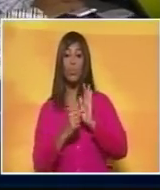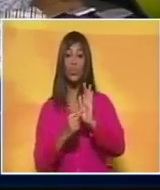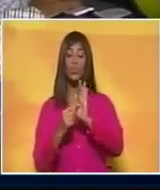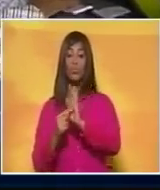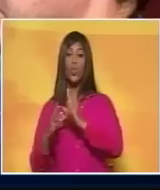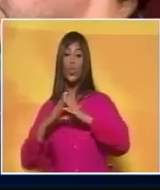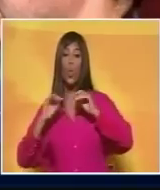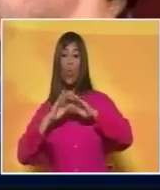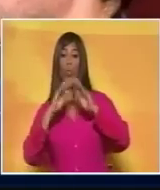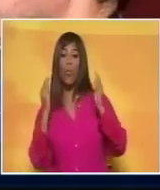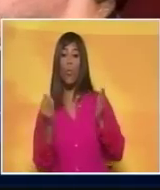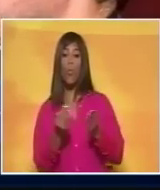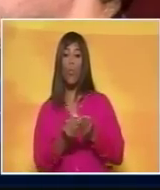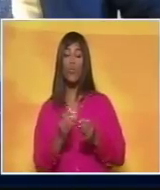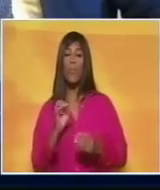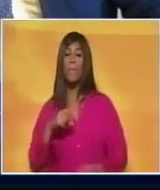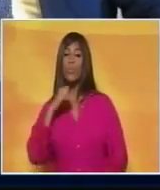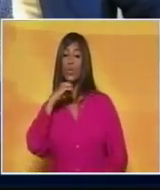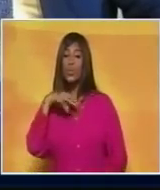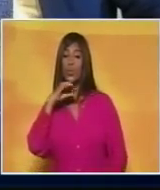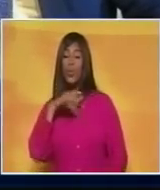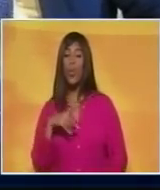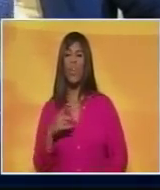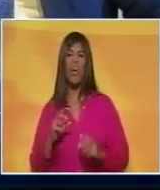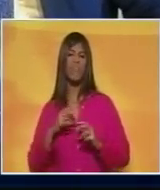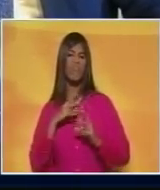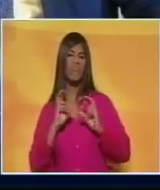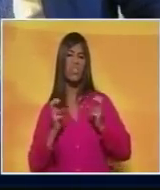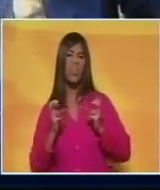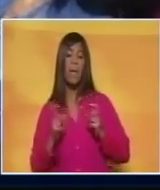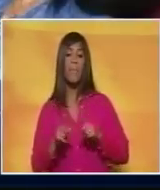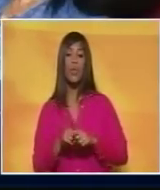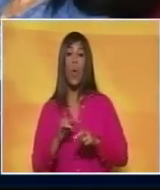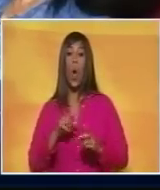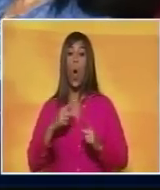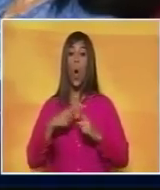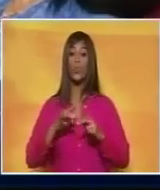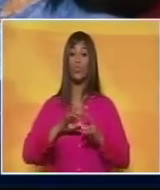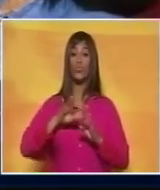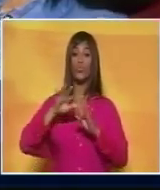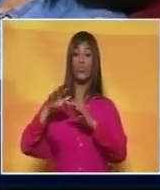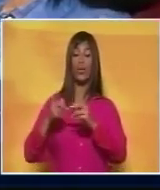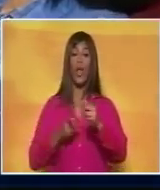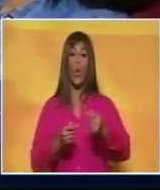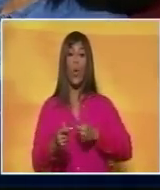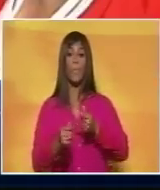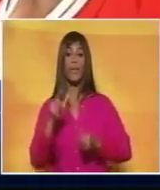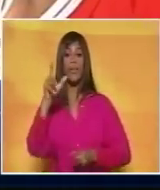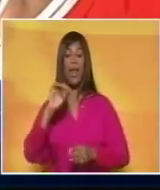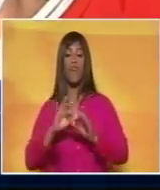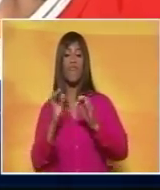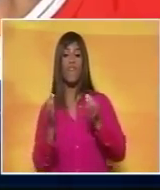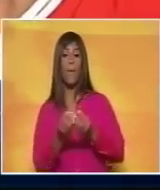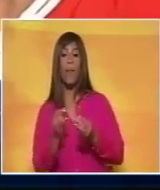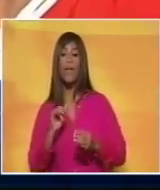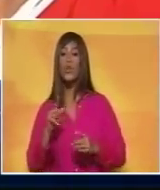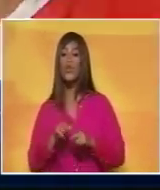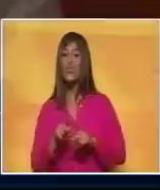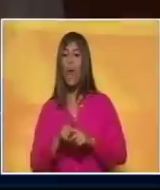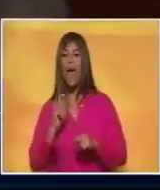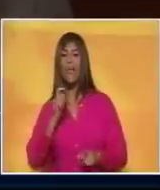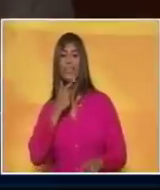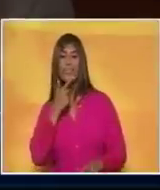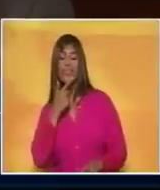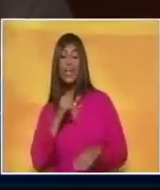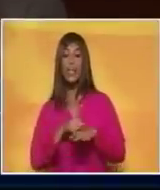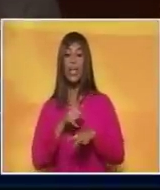en todo el mundo, cuyas historias abordarán temas como la inmigración, la economía italiana y familias del mismo sexo. Y